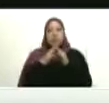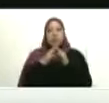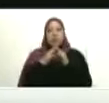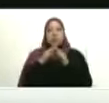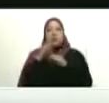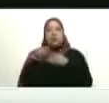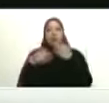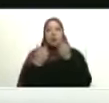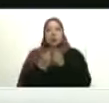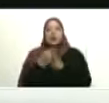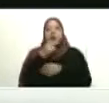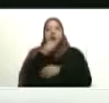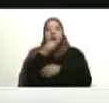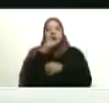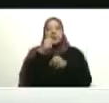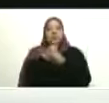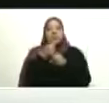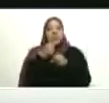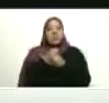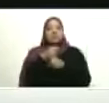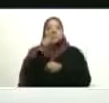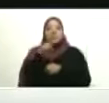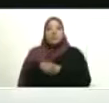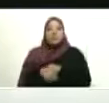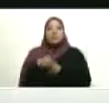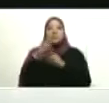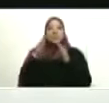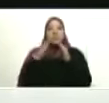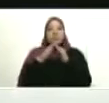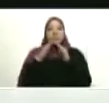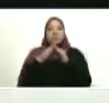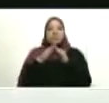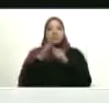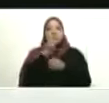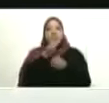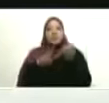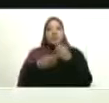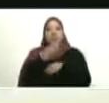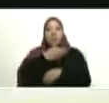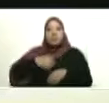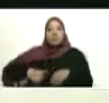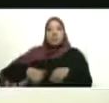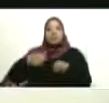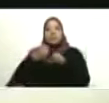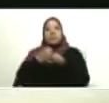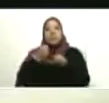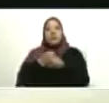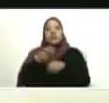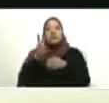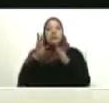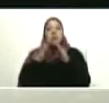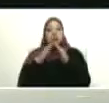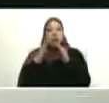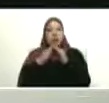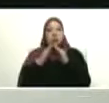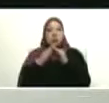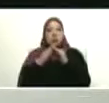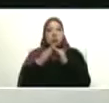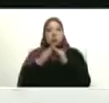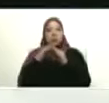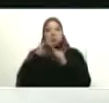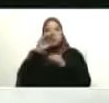Daibelis Pereira, y también está el viceministro de Gestión de Vivienda y Hábitat,